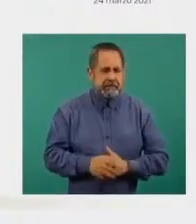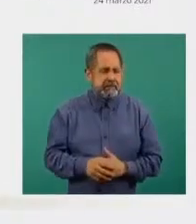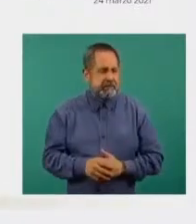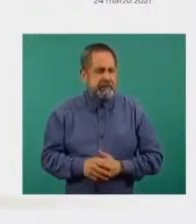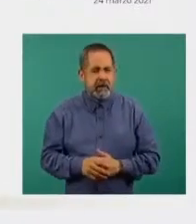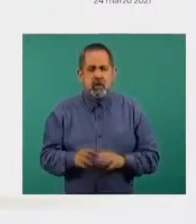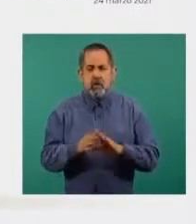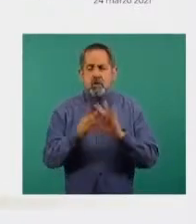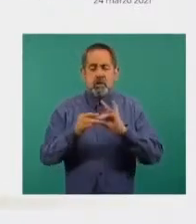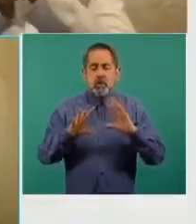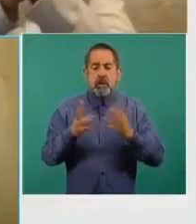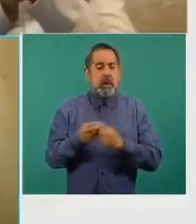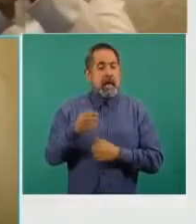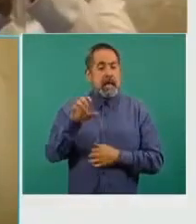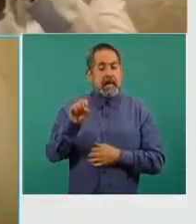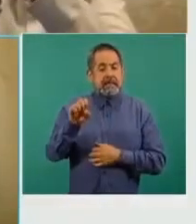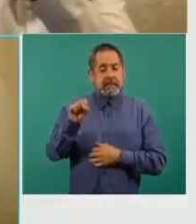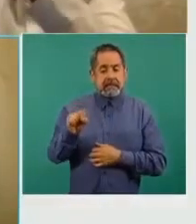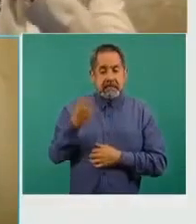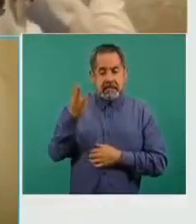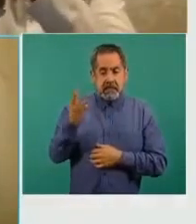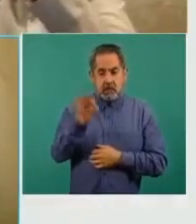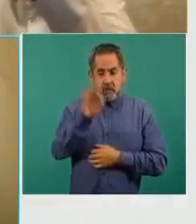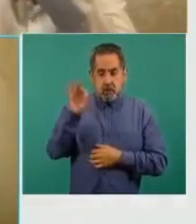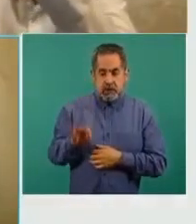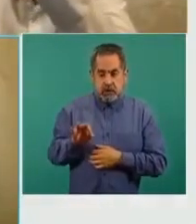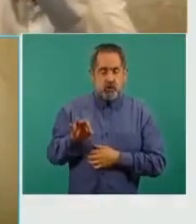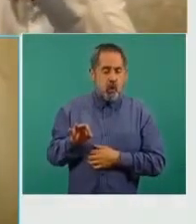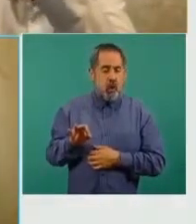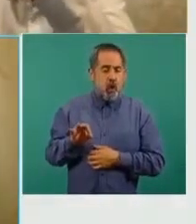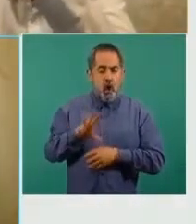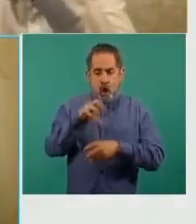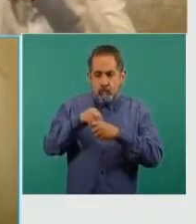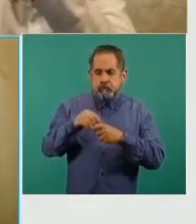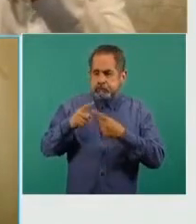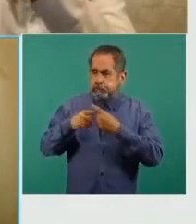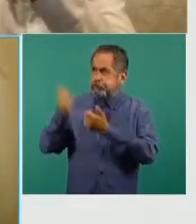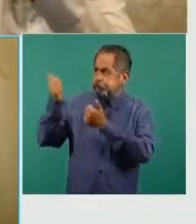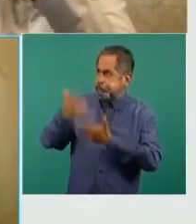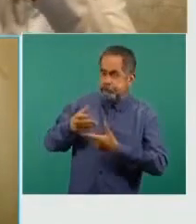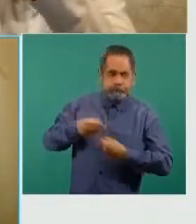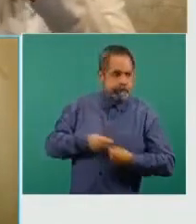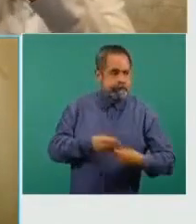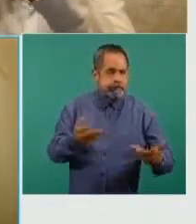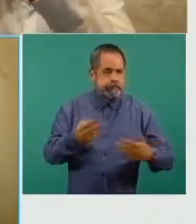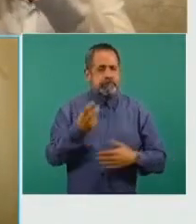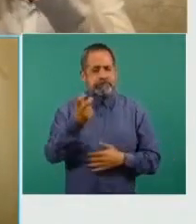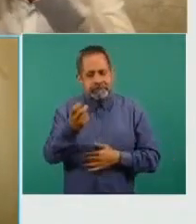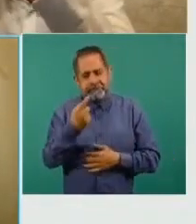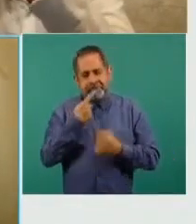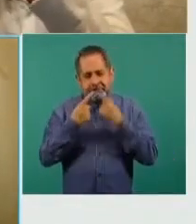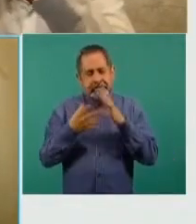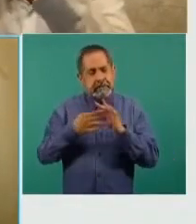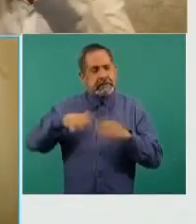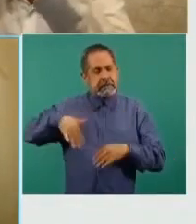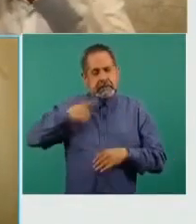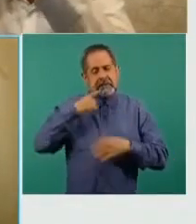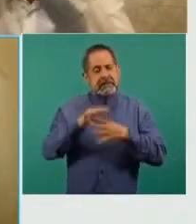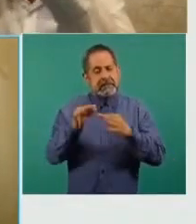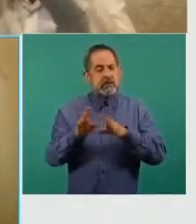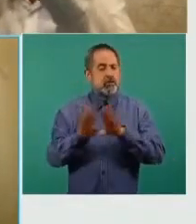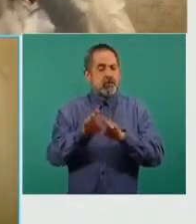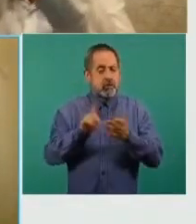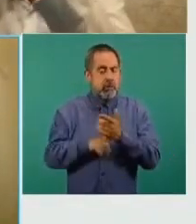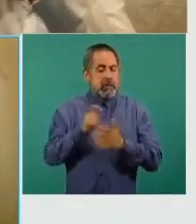ver, el 63% de los embarques que hasta el momento hemos recibido. Y esta diferencia es lo que ya comentaba hace un momento,